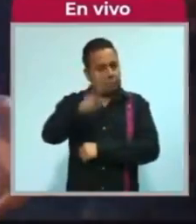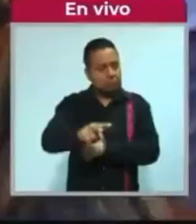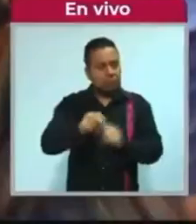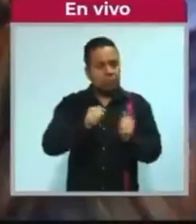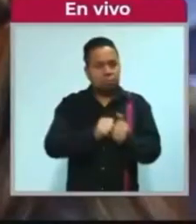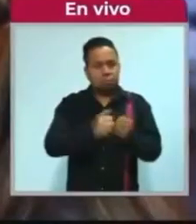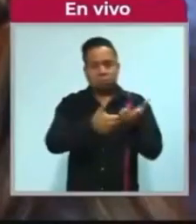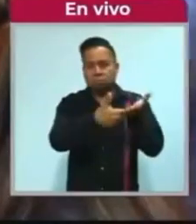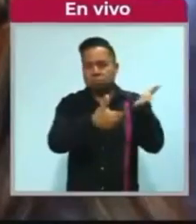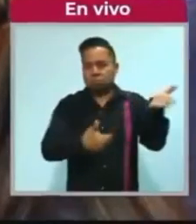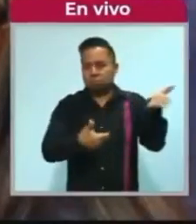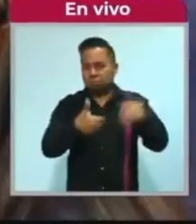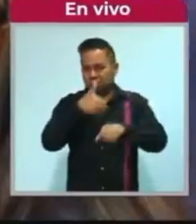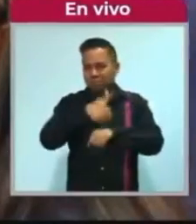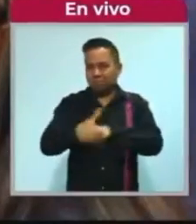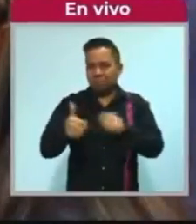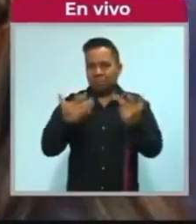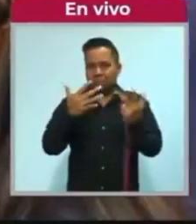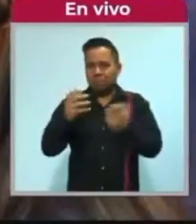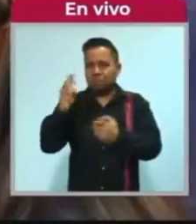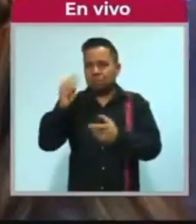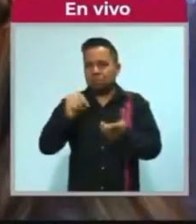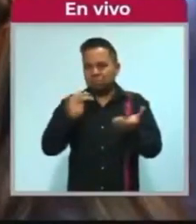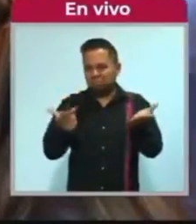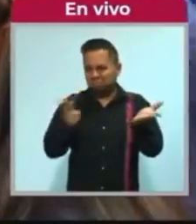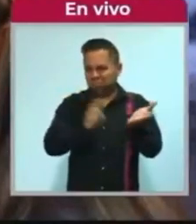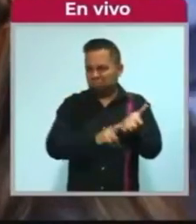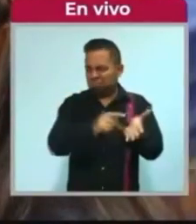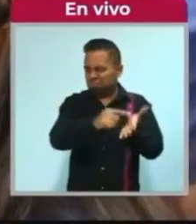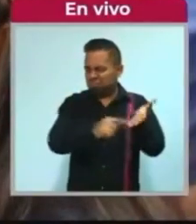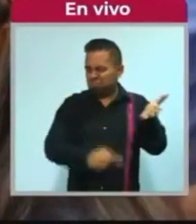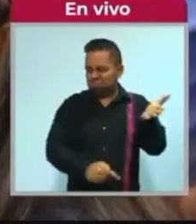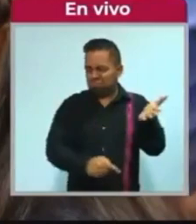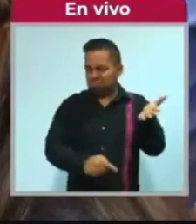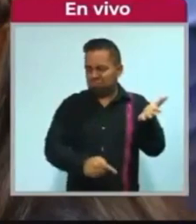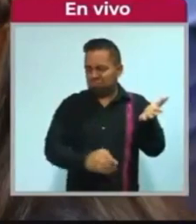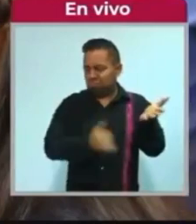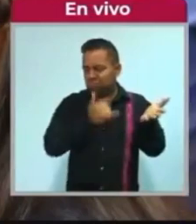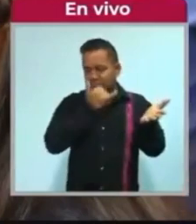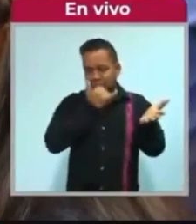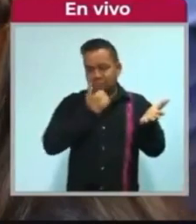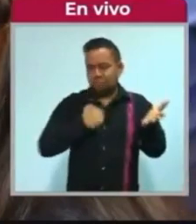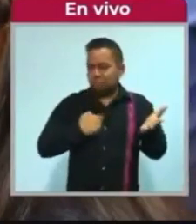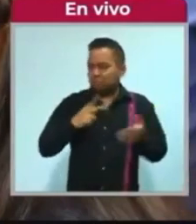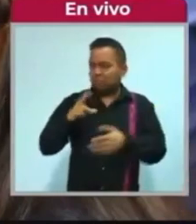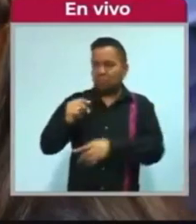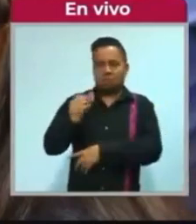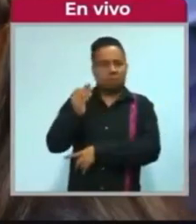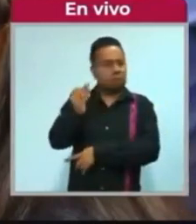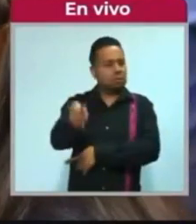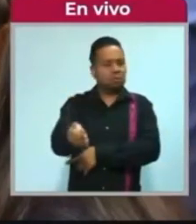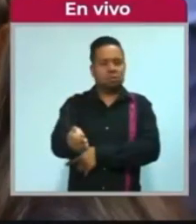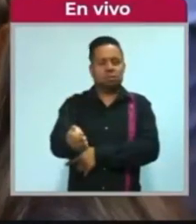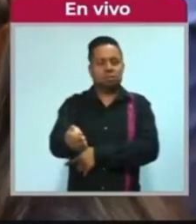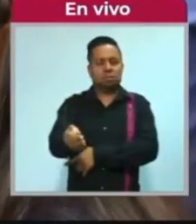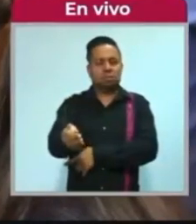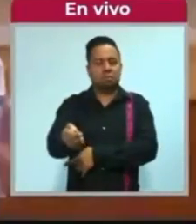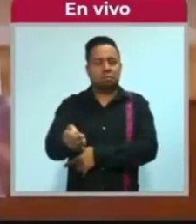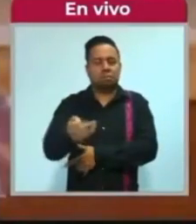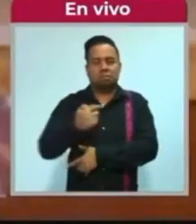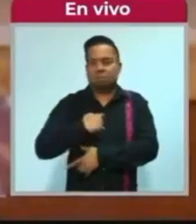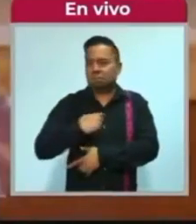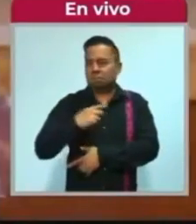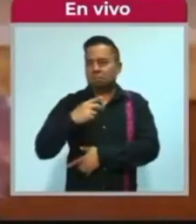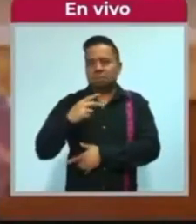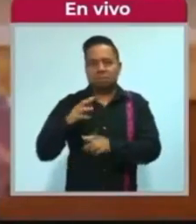el decreto 809. No se puede permitir, no se